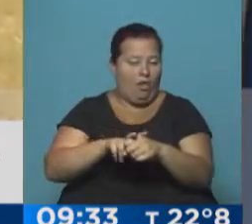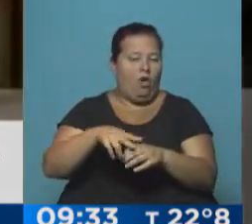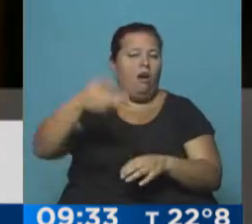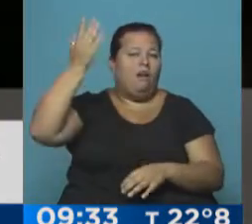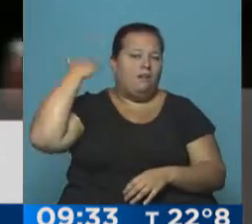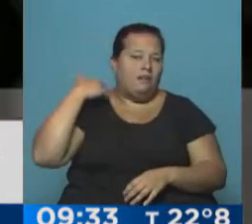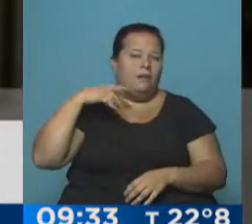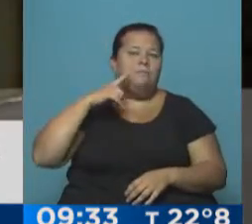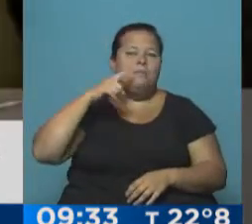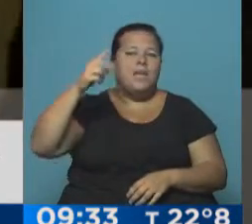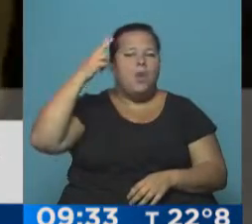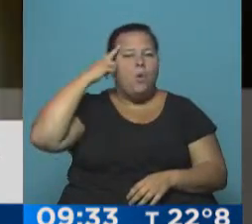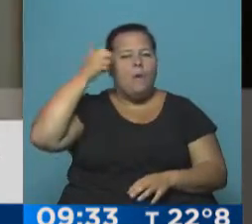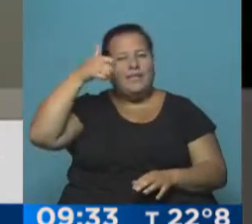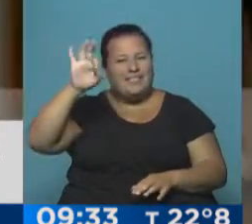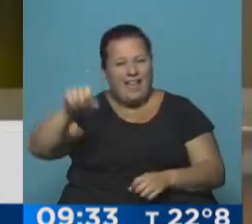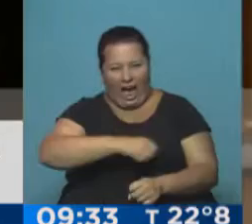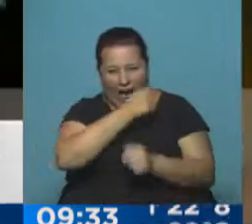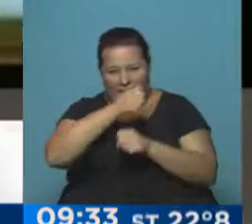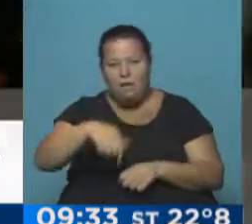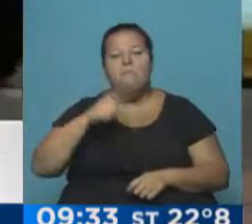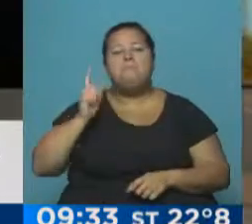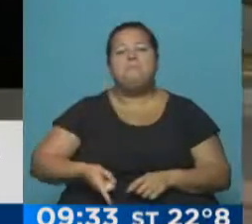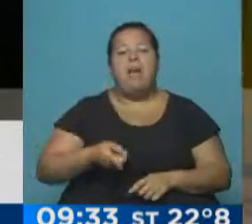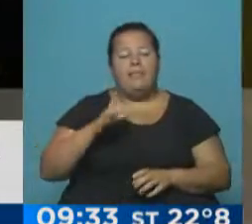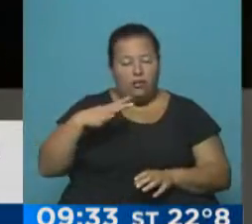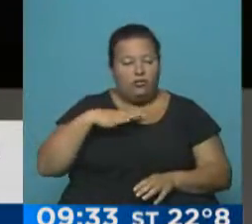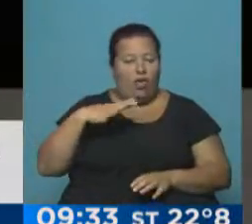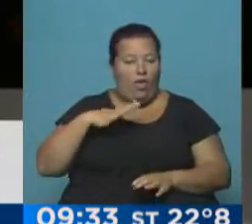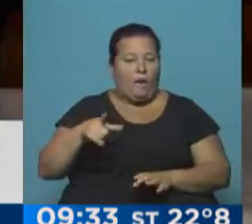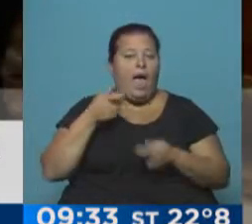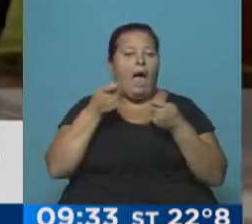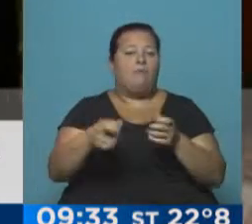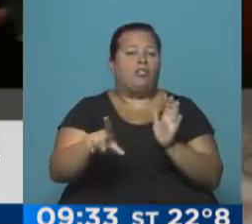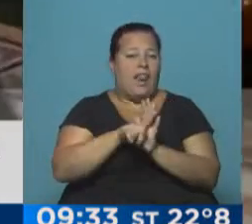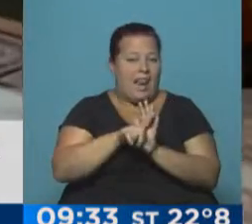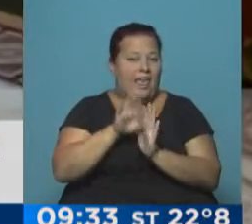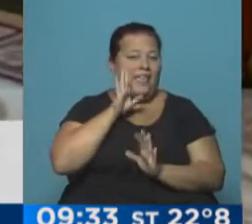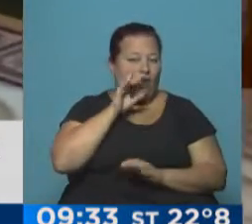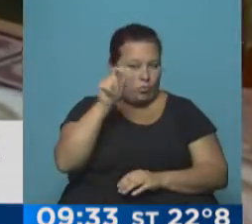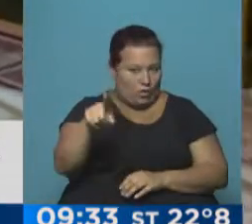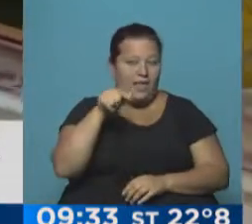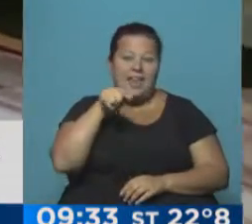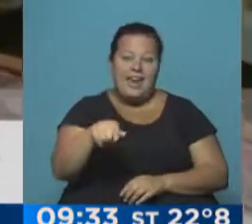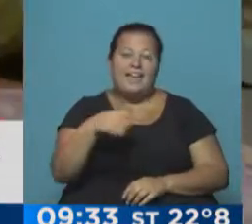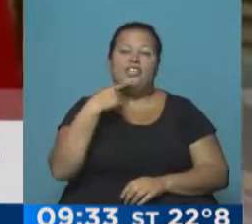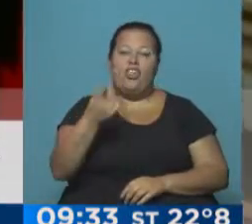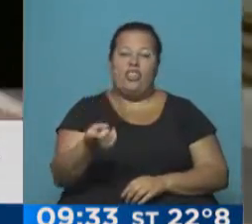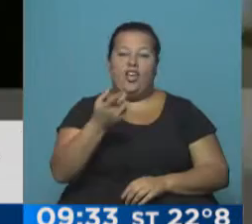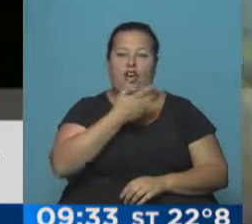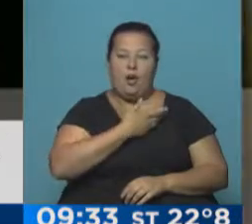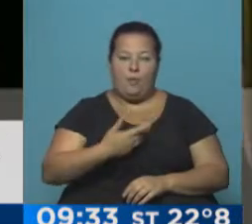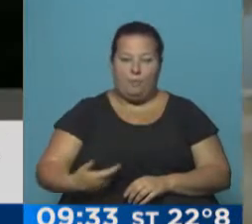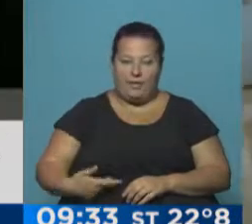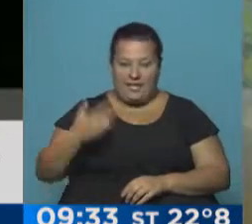la década del 60 por decisiones incluso que están amparadas en leyes estadounidenses esa fue la declaración que dio